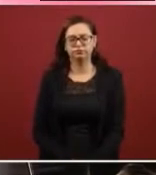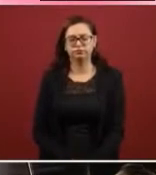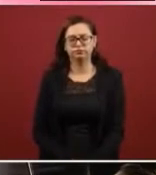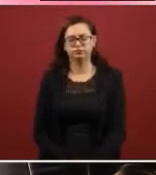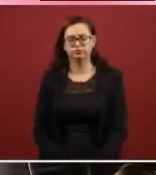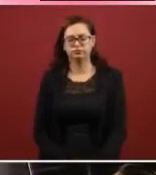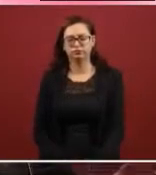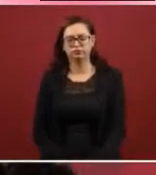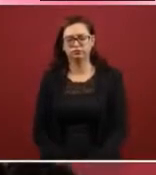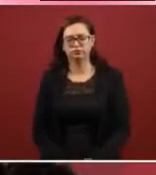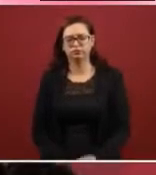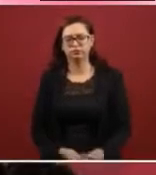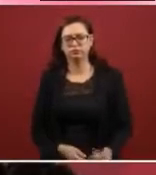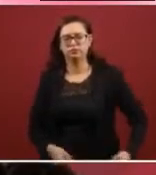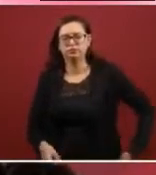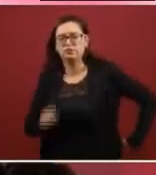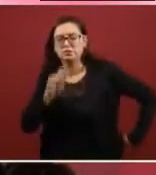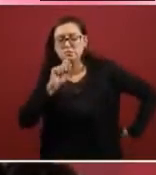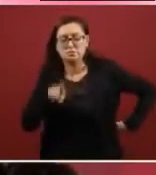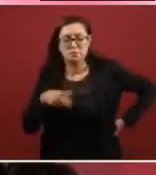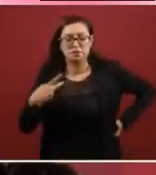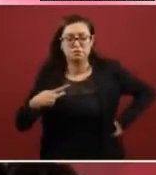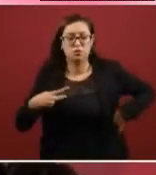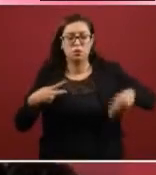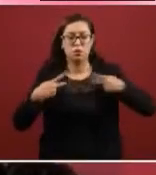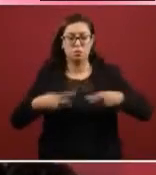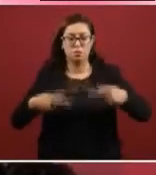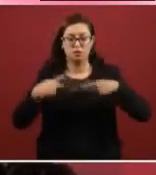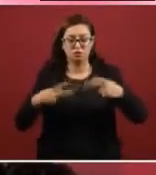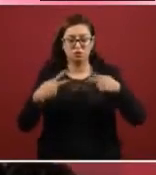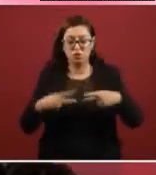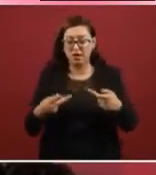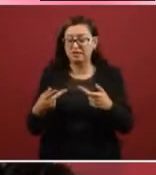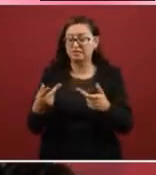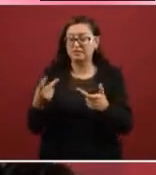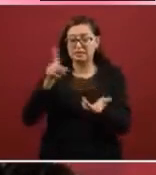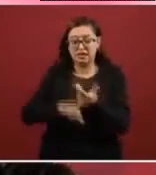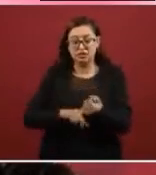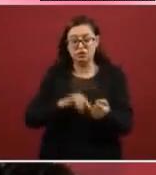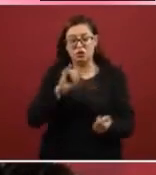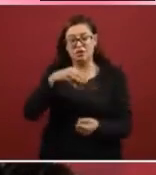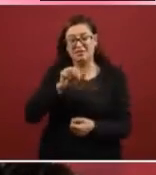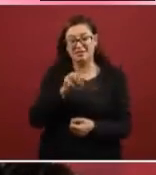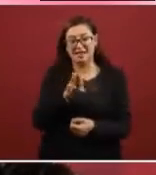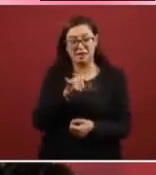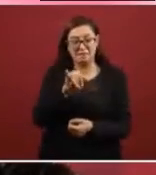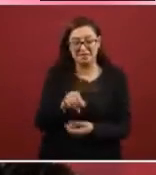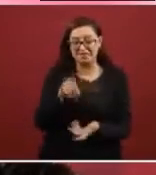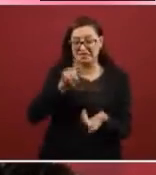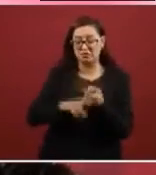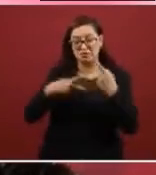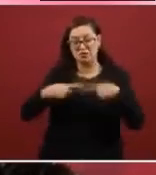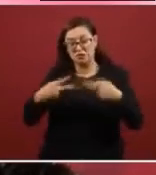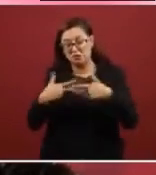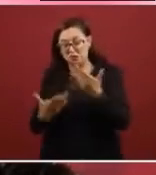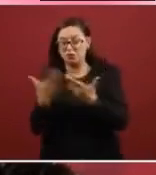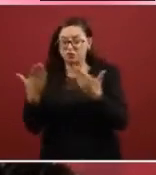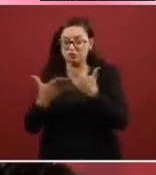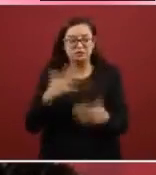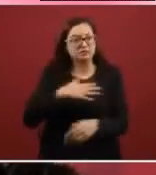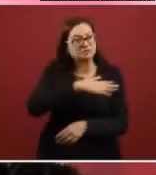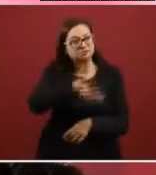en cuanto al personal faltante, regarding the personnel. Y básicamente lo que es la responsabilidad